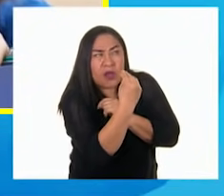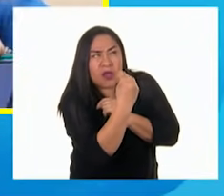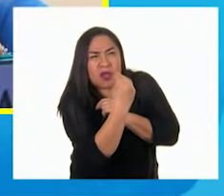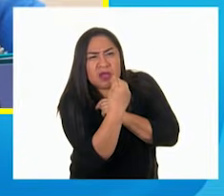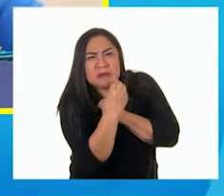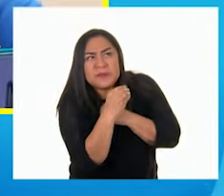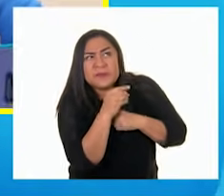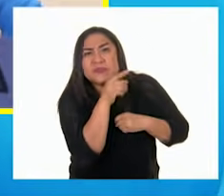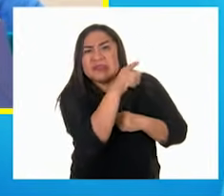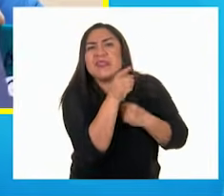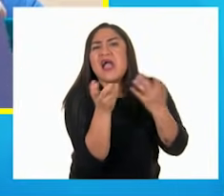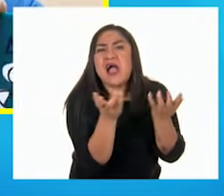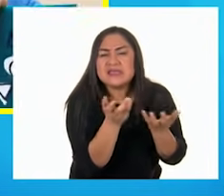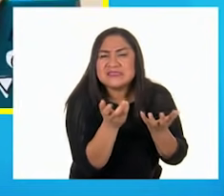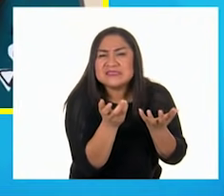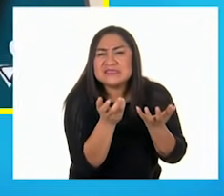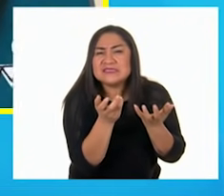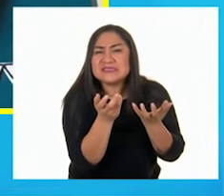¿qué haces?